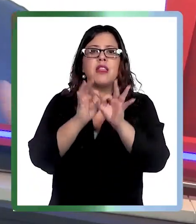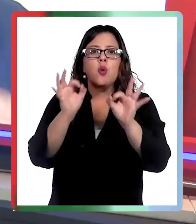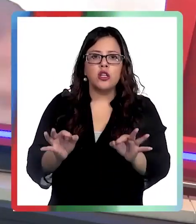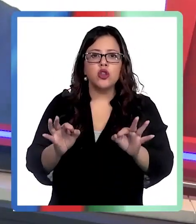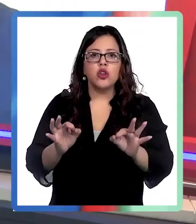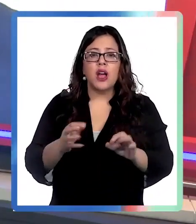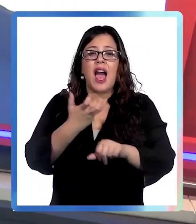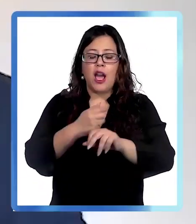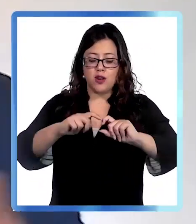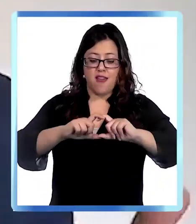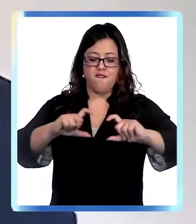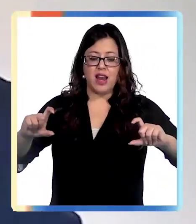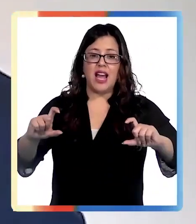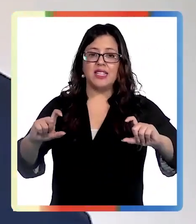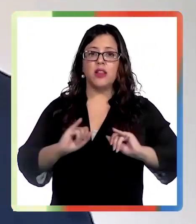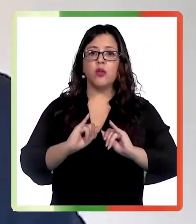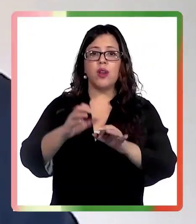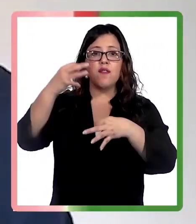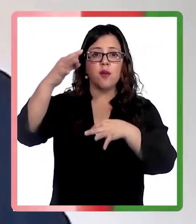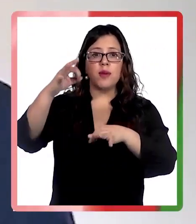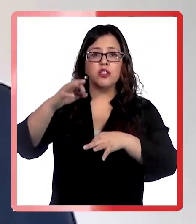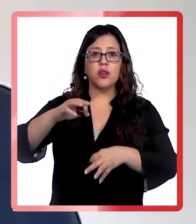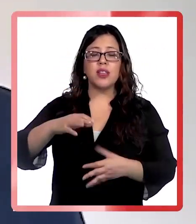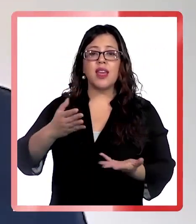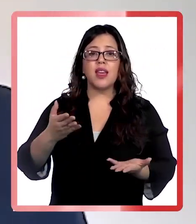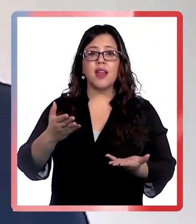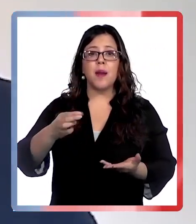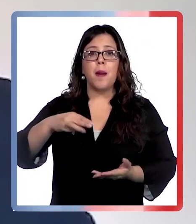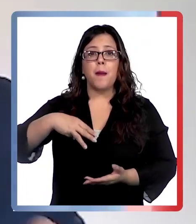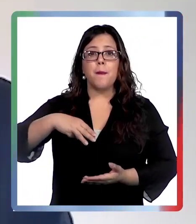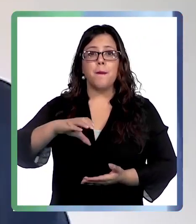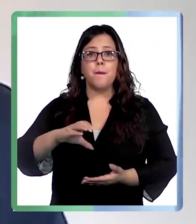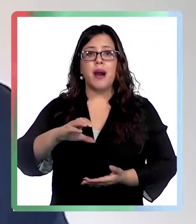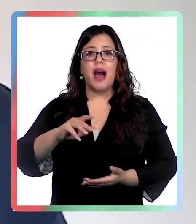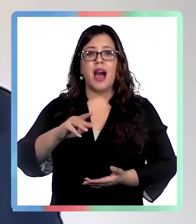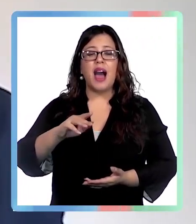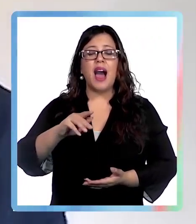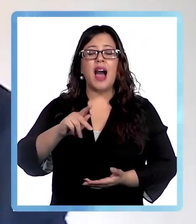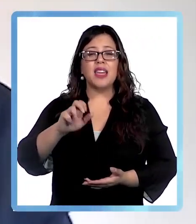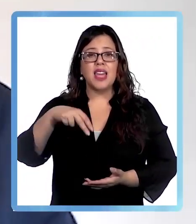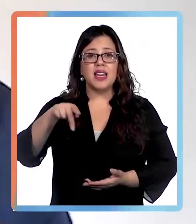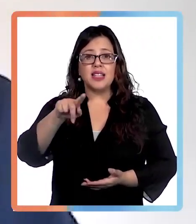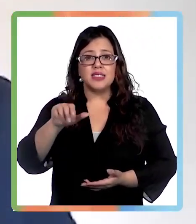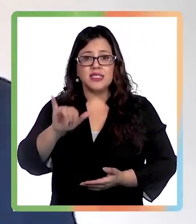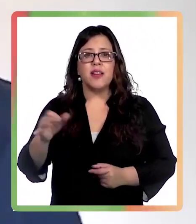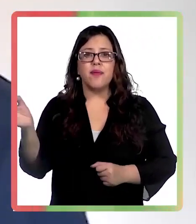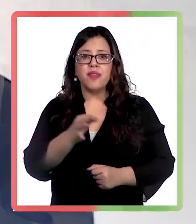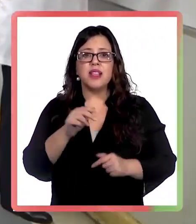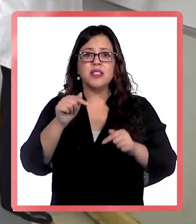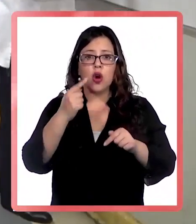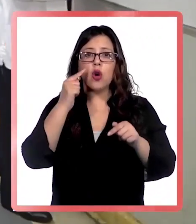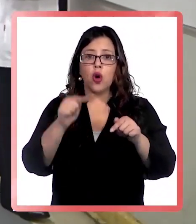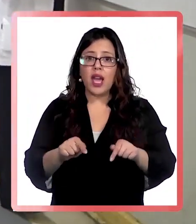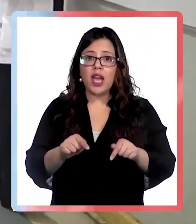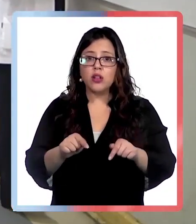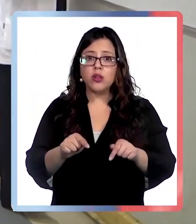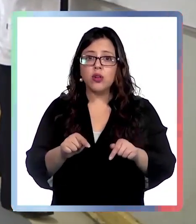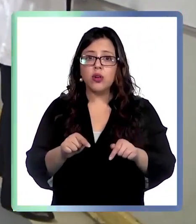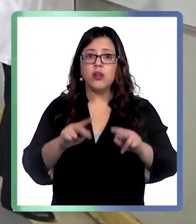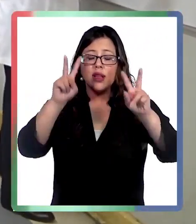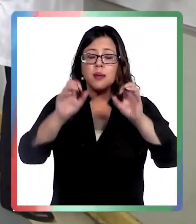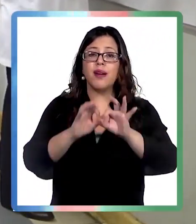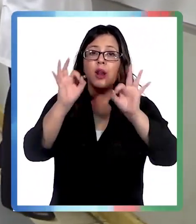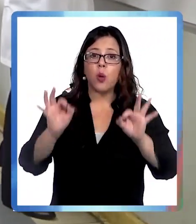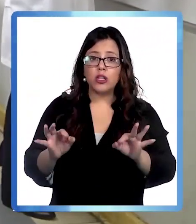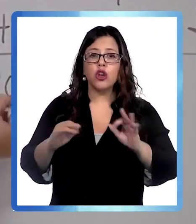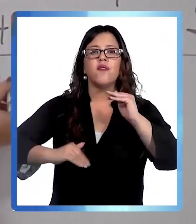Hay una frase ya célebre de un informe, el informe McKinsey, que habla de que la calidad de un sistema educativo tiene como techo la calidad de los